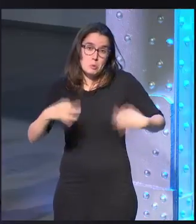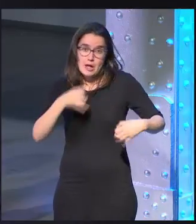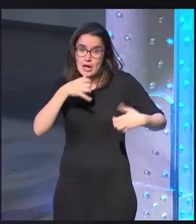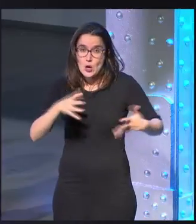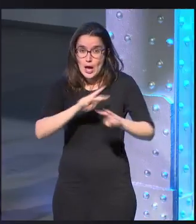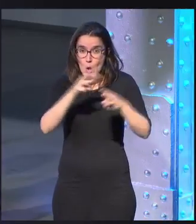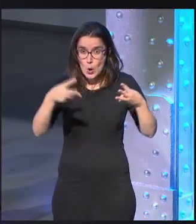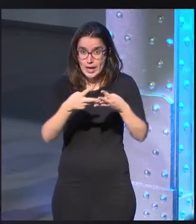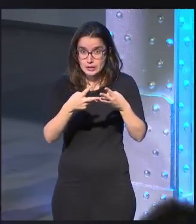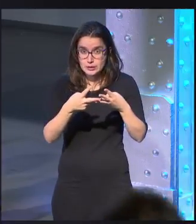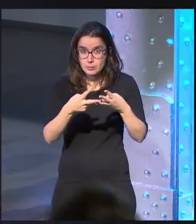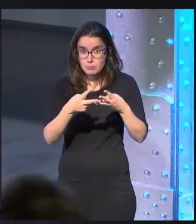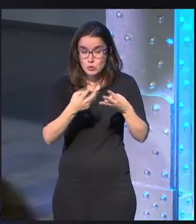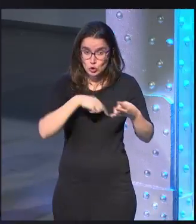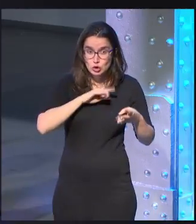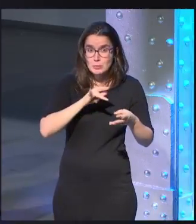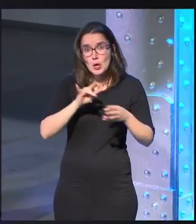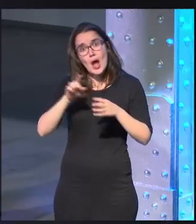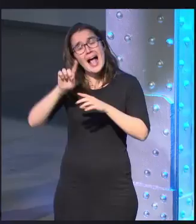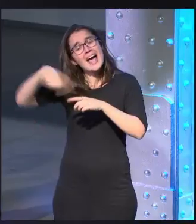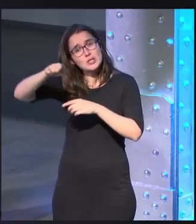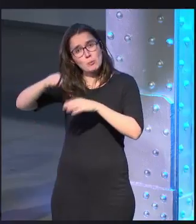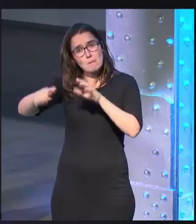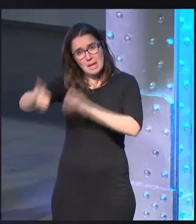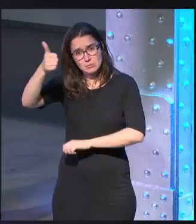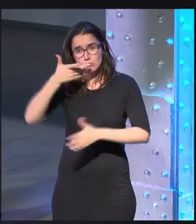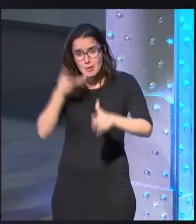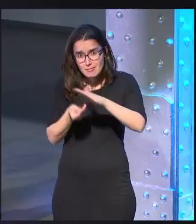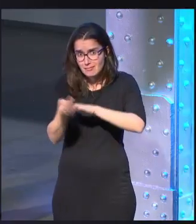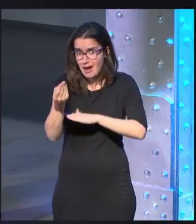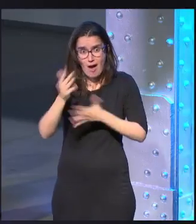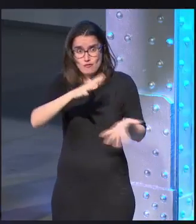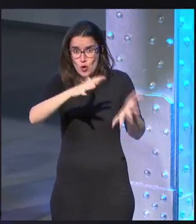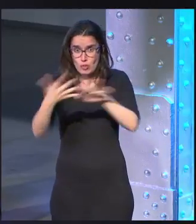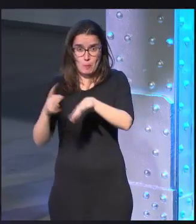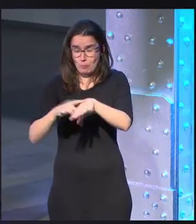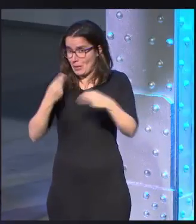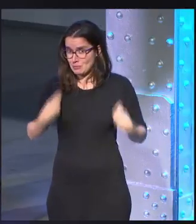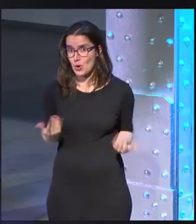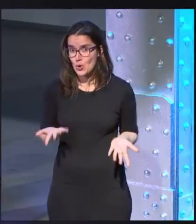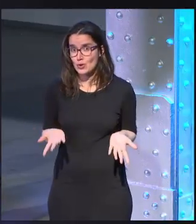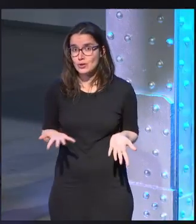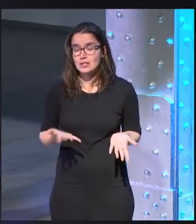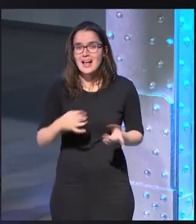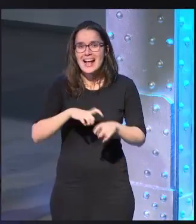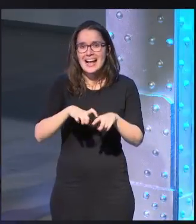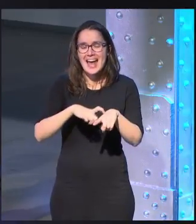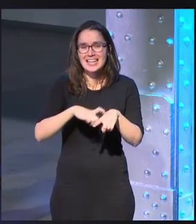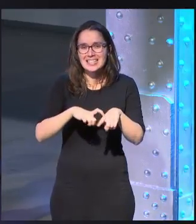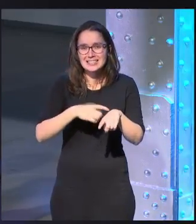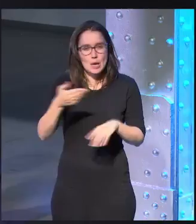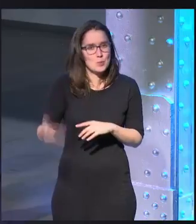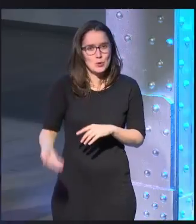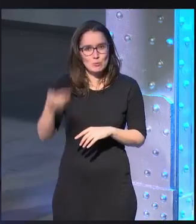hoy online como nosotros, pero ellos más, porque lo vieron nacer y vivieron su evolución. Y tiene una característica